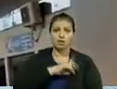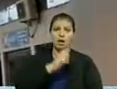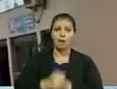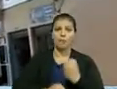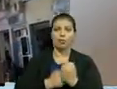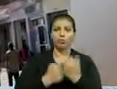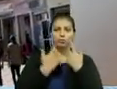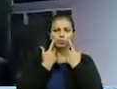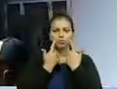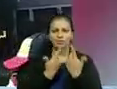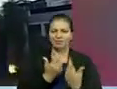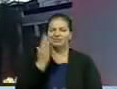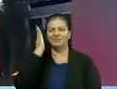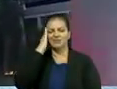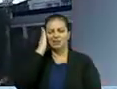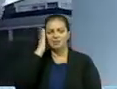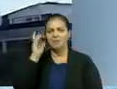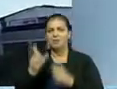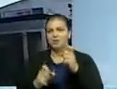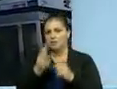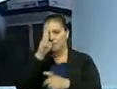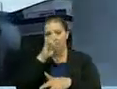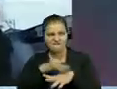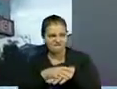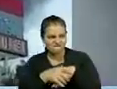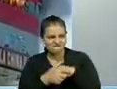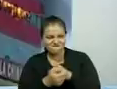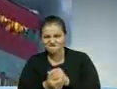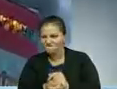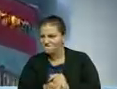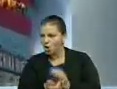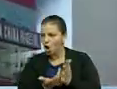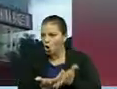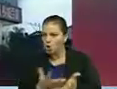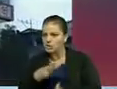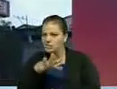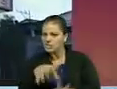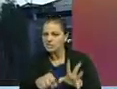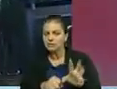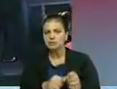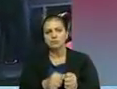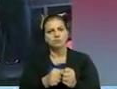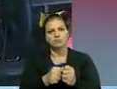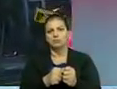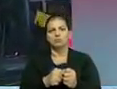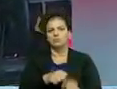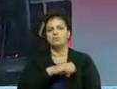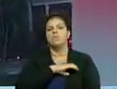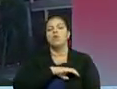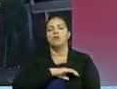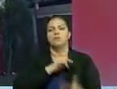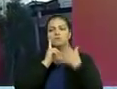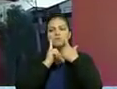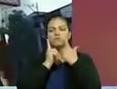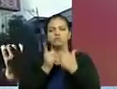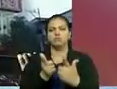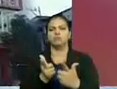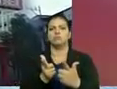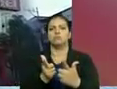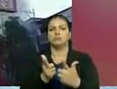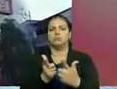para evitar que personas inescrupulosas traten de ingresar y después puedan también llevarse